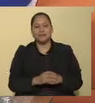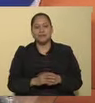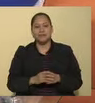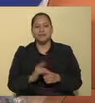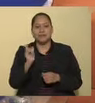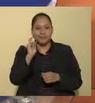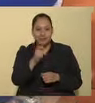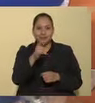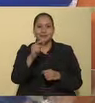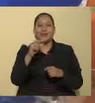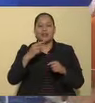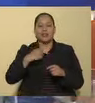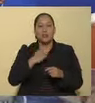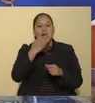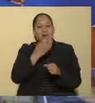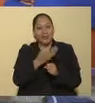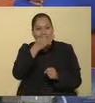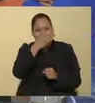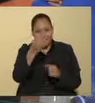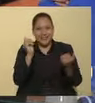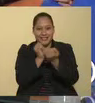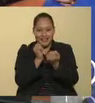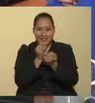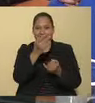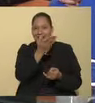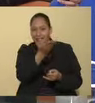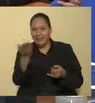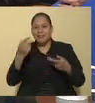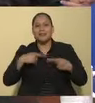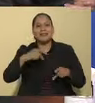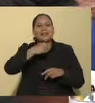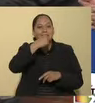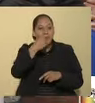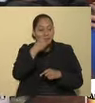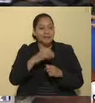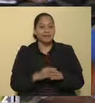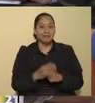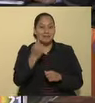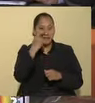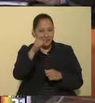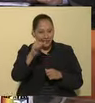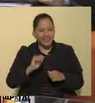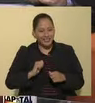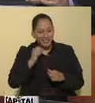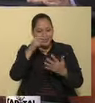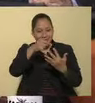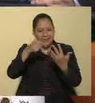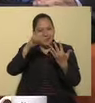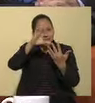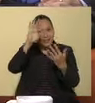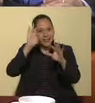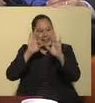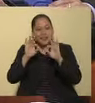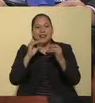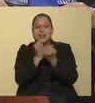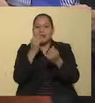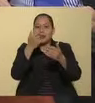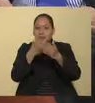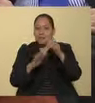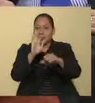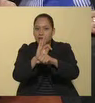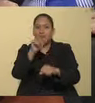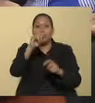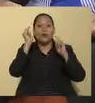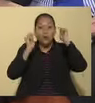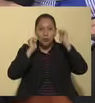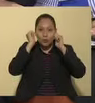bueno, gracias. Yo tengo también una noticia que darles a todos los adultos mayores. Aprovecha las opciones y descuentos. Hacer turismo